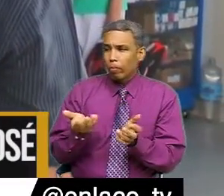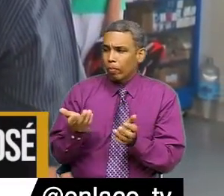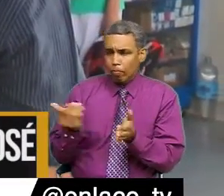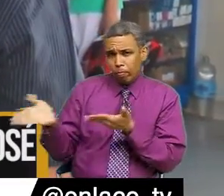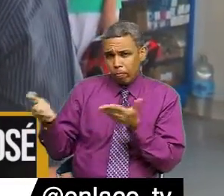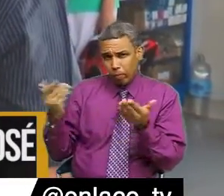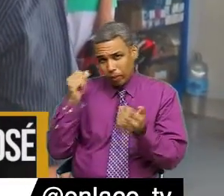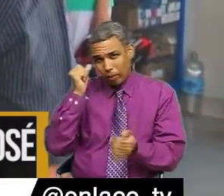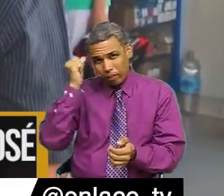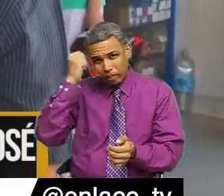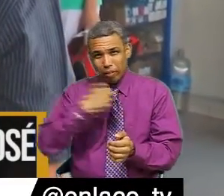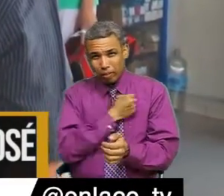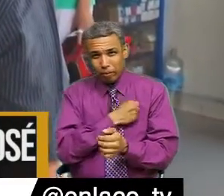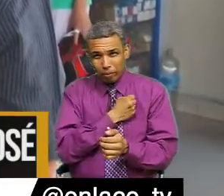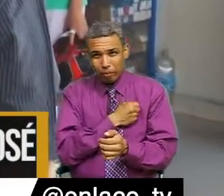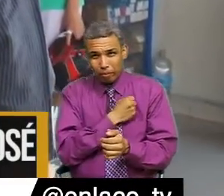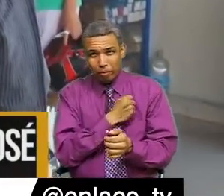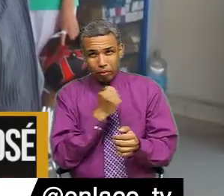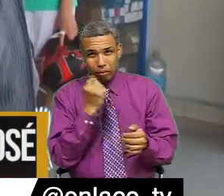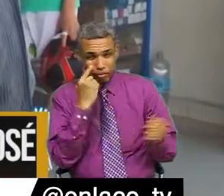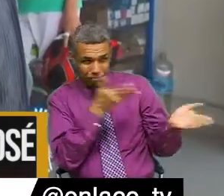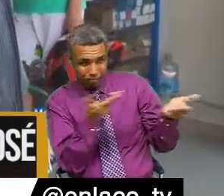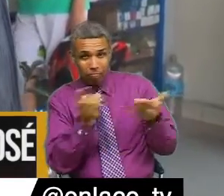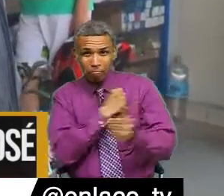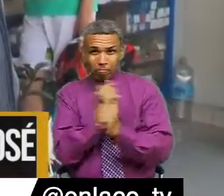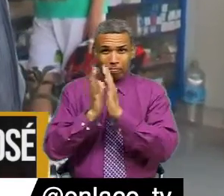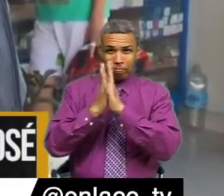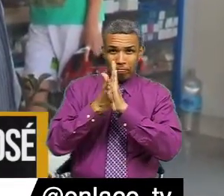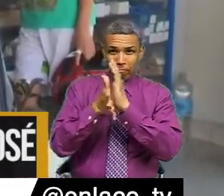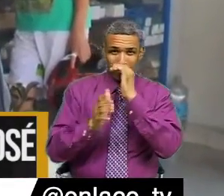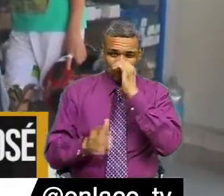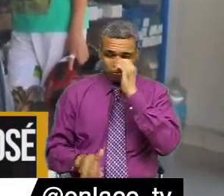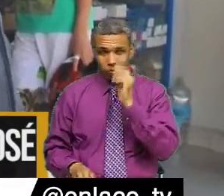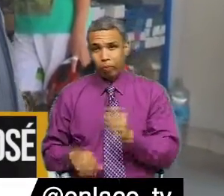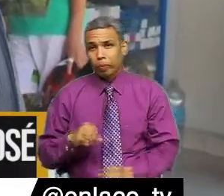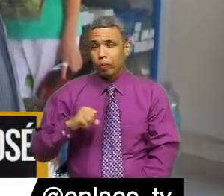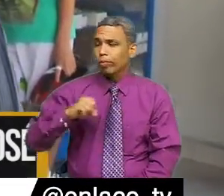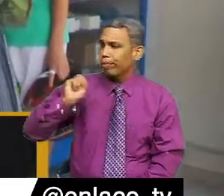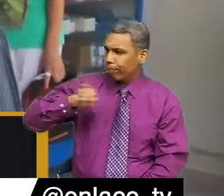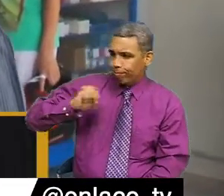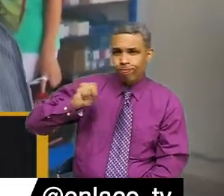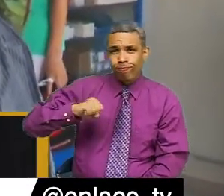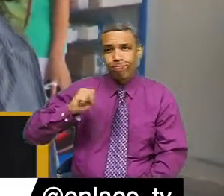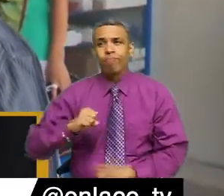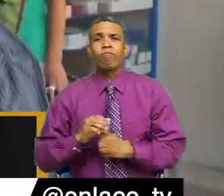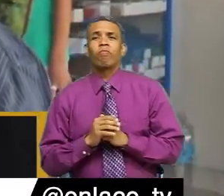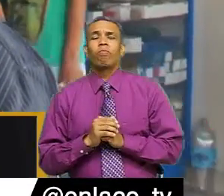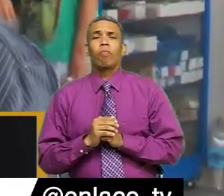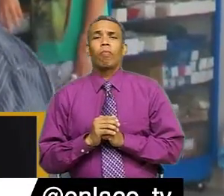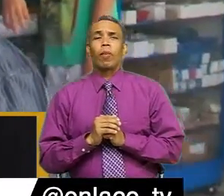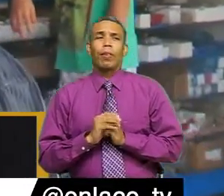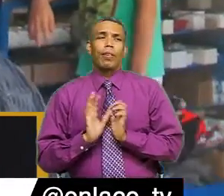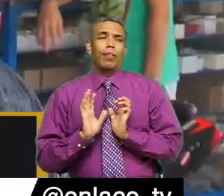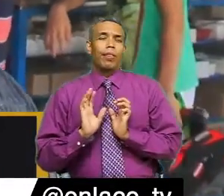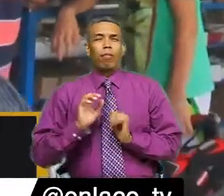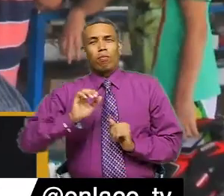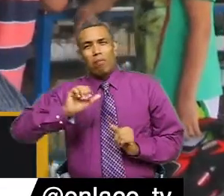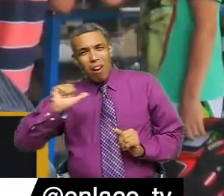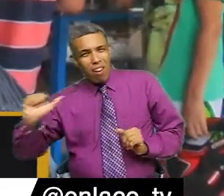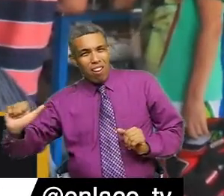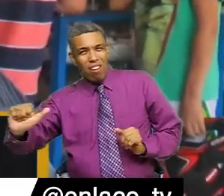la invitación para que nos unamos en oración por la salud de Juan José. Bueno, sí, es una iniciativa que surgió de las mismas mamás,